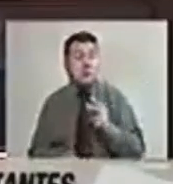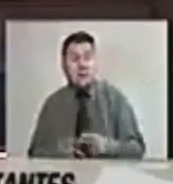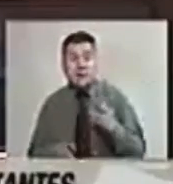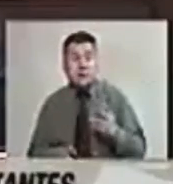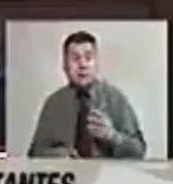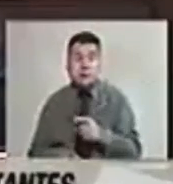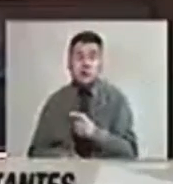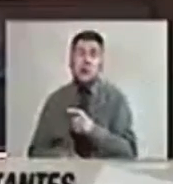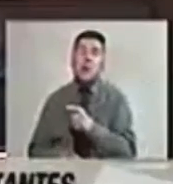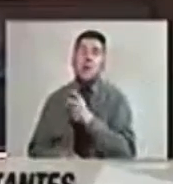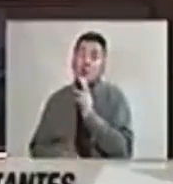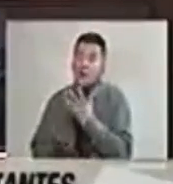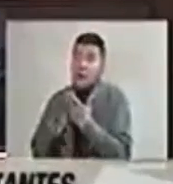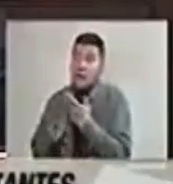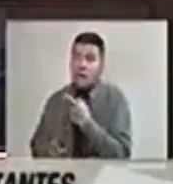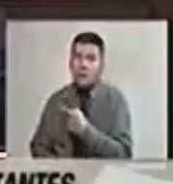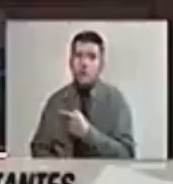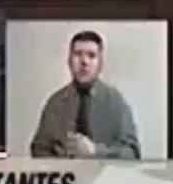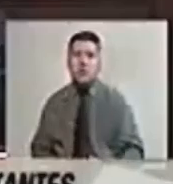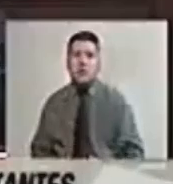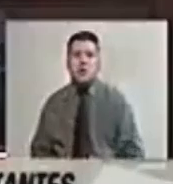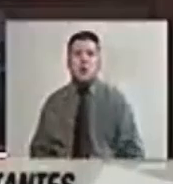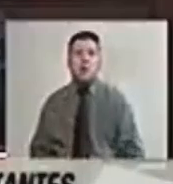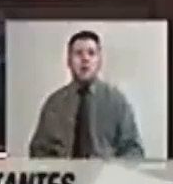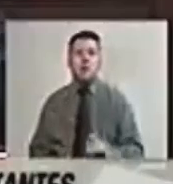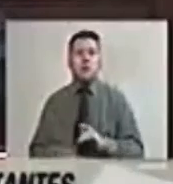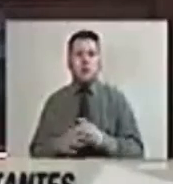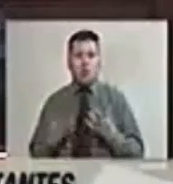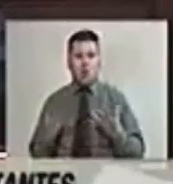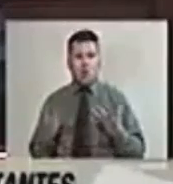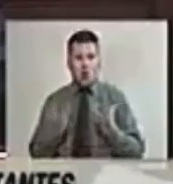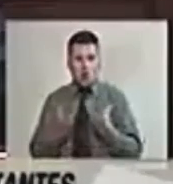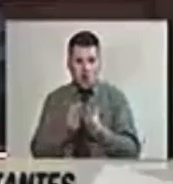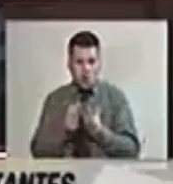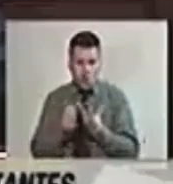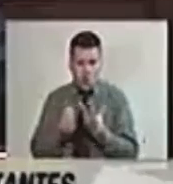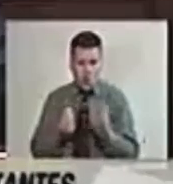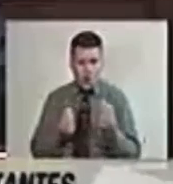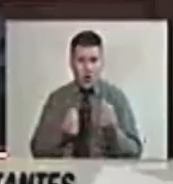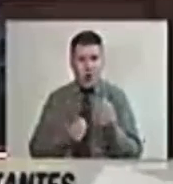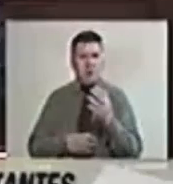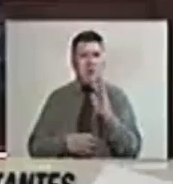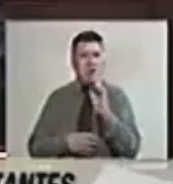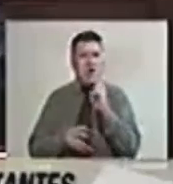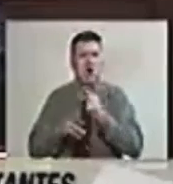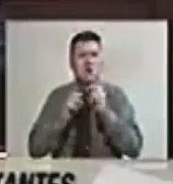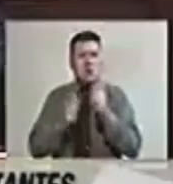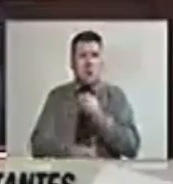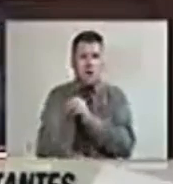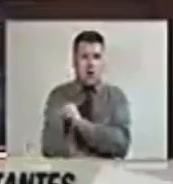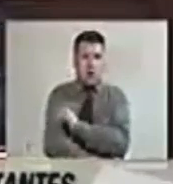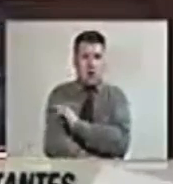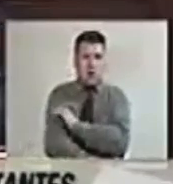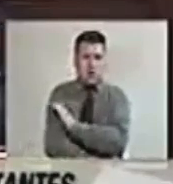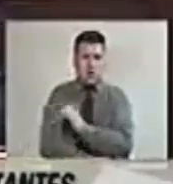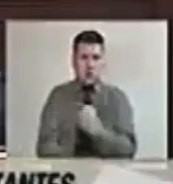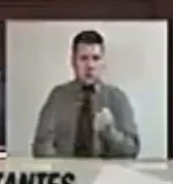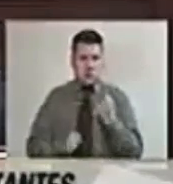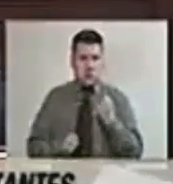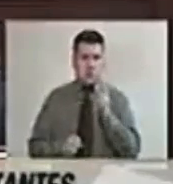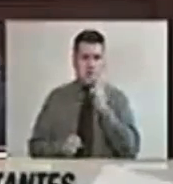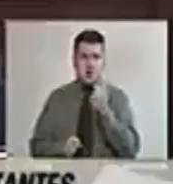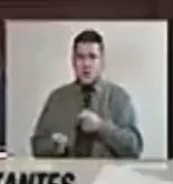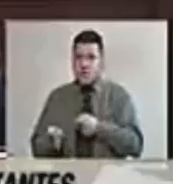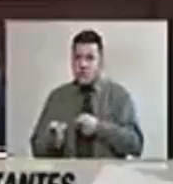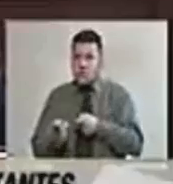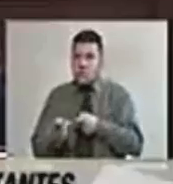lamentable. Se habla del uso de grupos colectivos o paramilitares armados por el gobierno de Venezuela